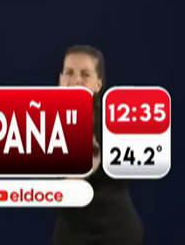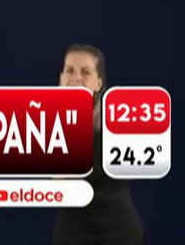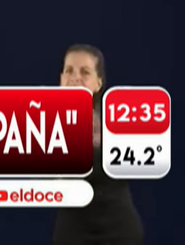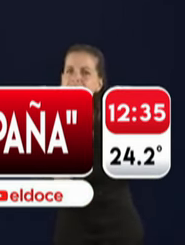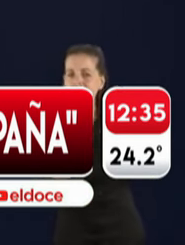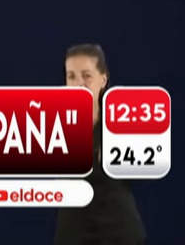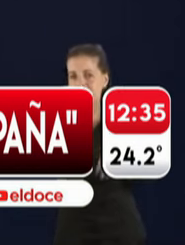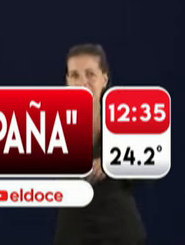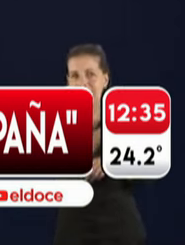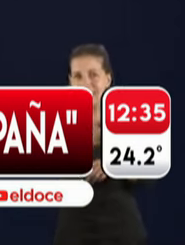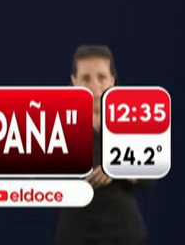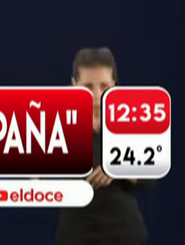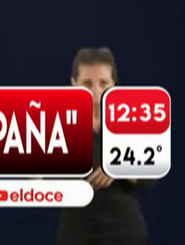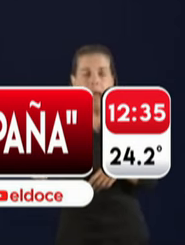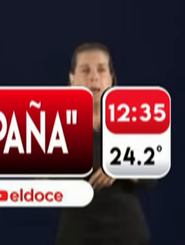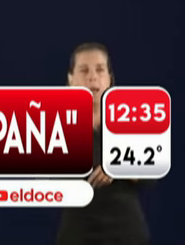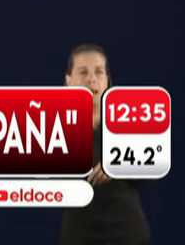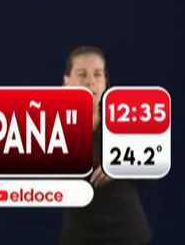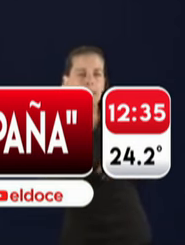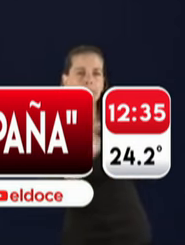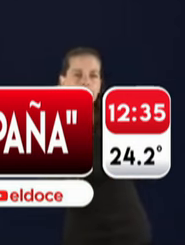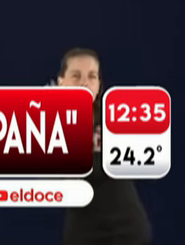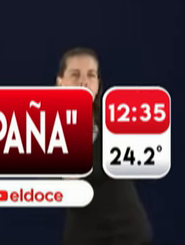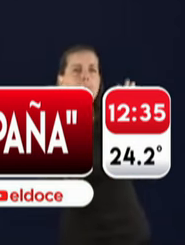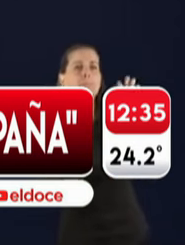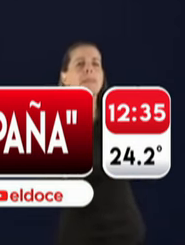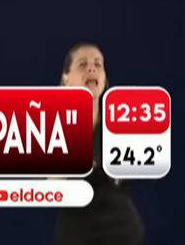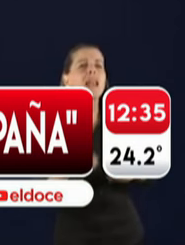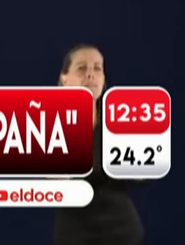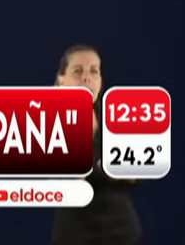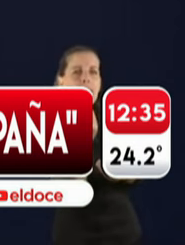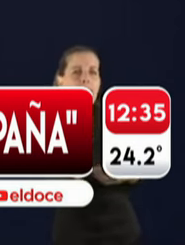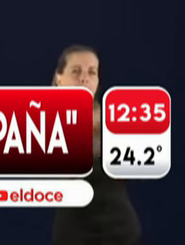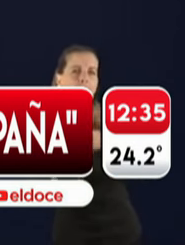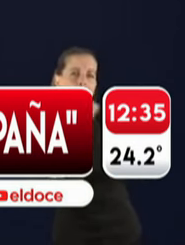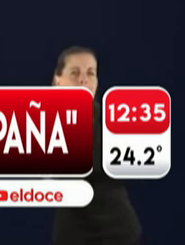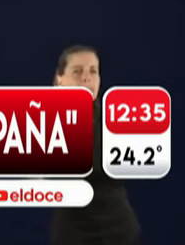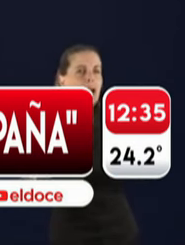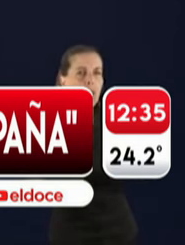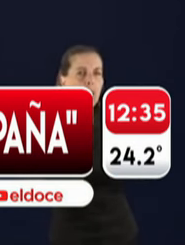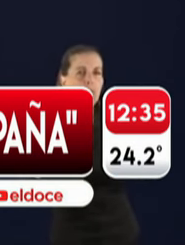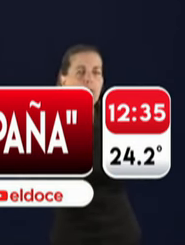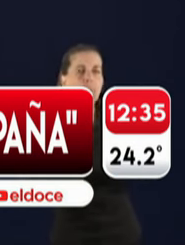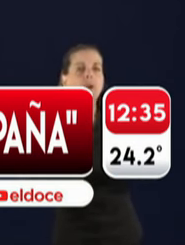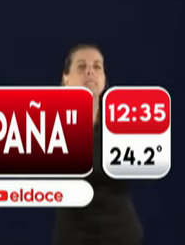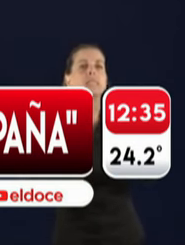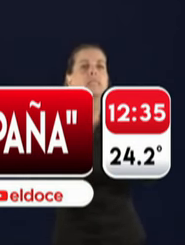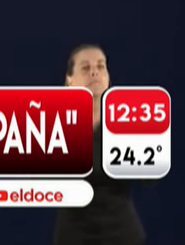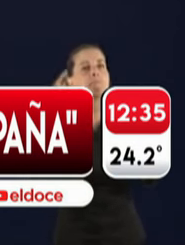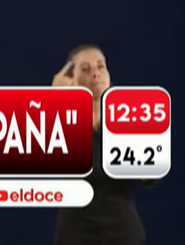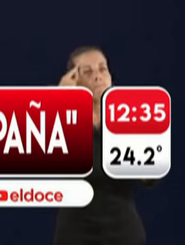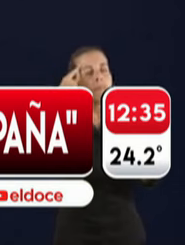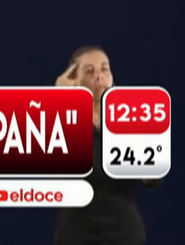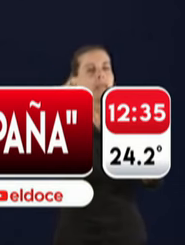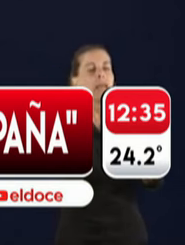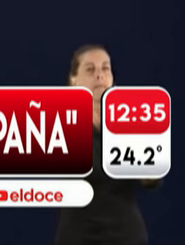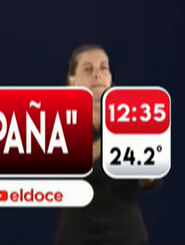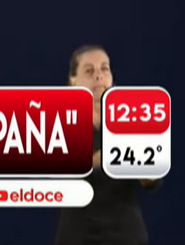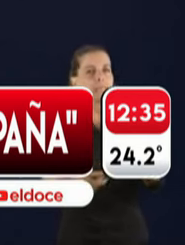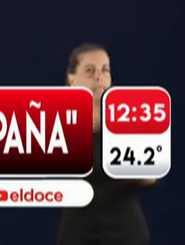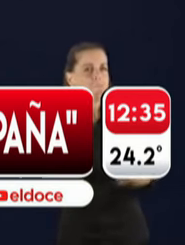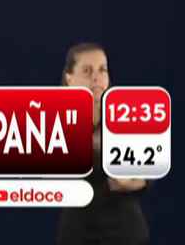estará concluido el plan de, ya te digo, para avanzar en línea con lo que es el deseo del presidente, que es el cierre de la